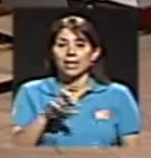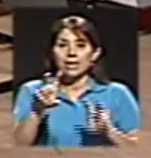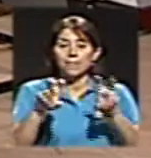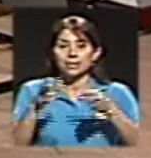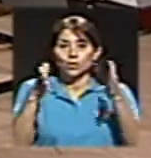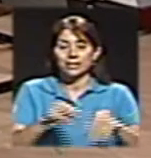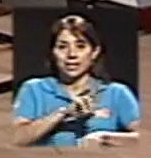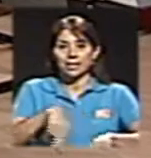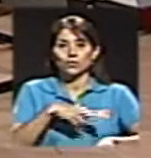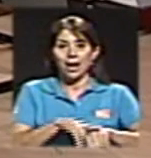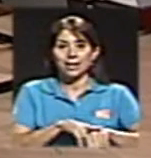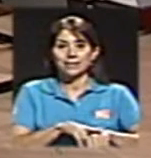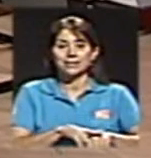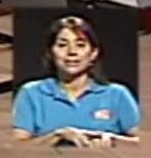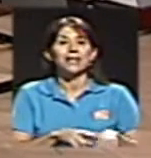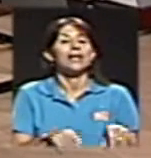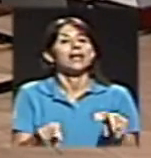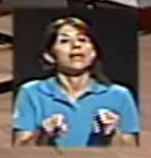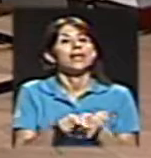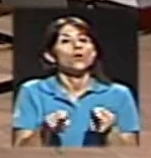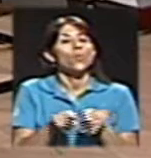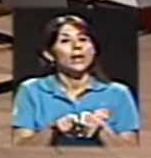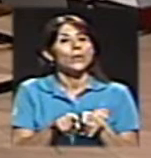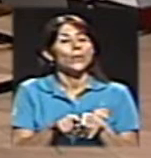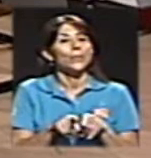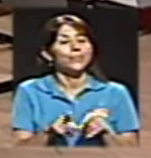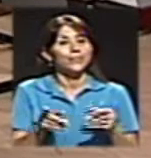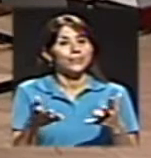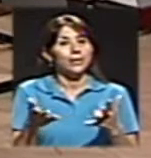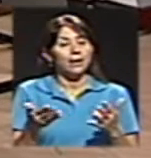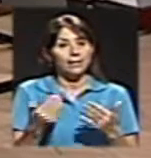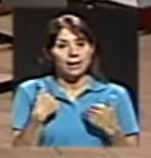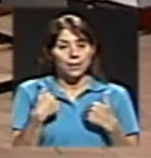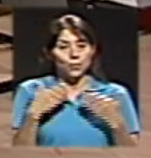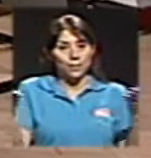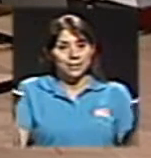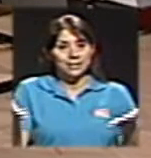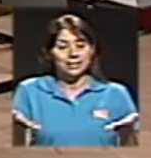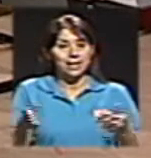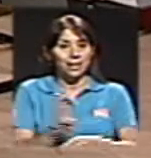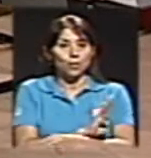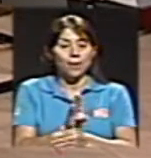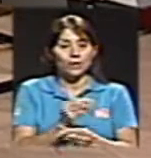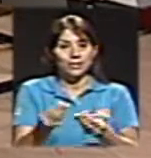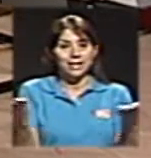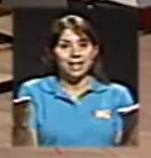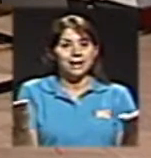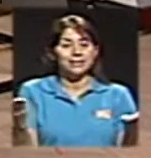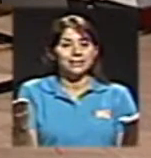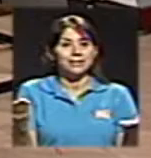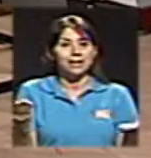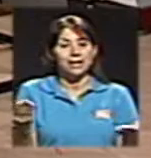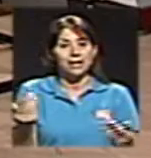inversionistas nacionales, y luego está la presencia de los bancos estatales que